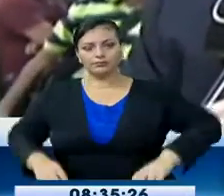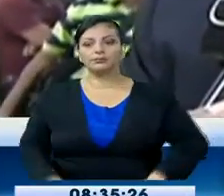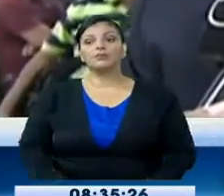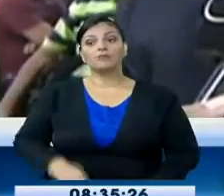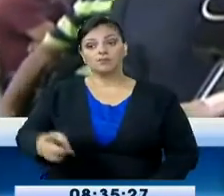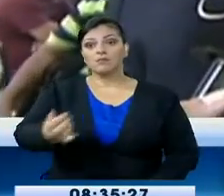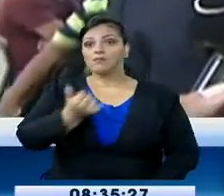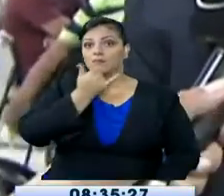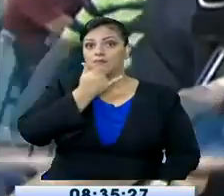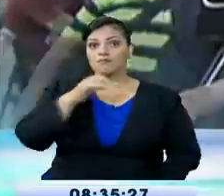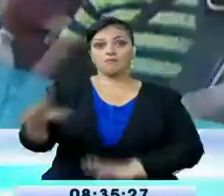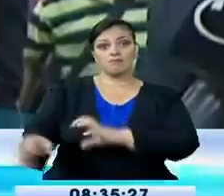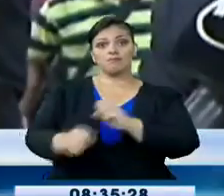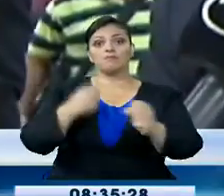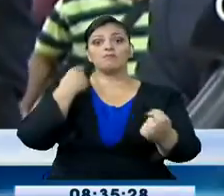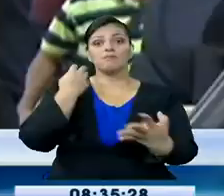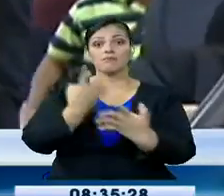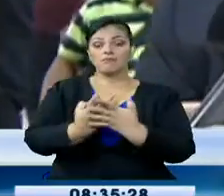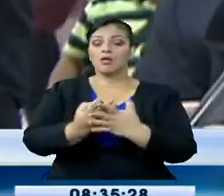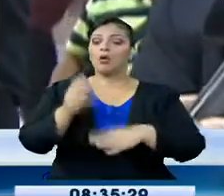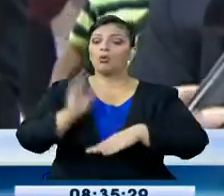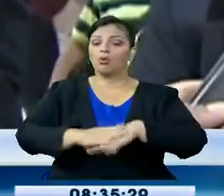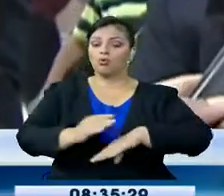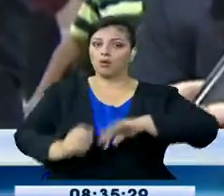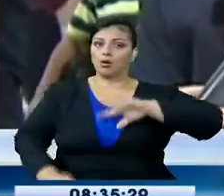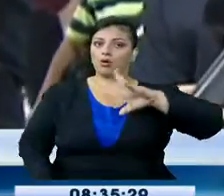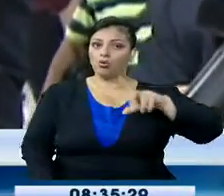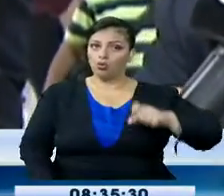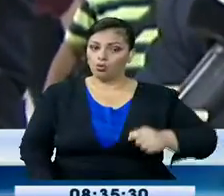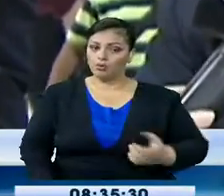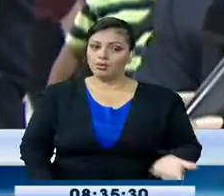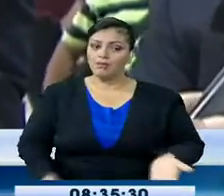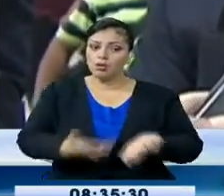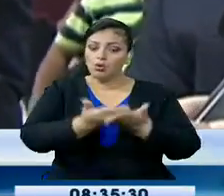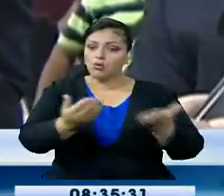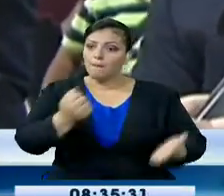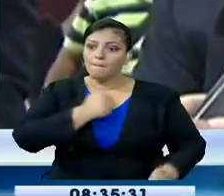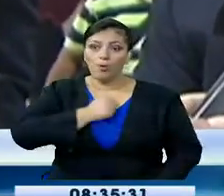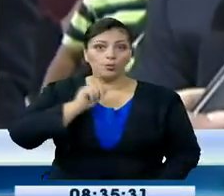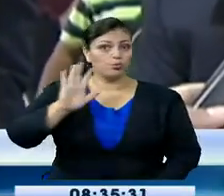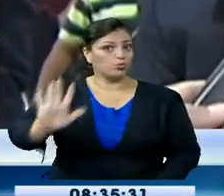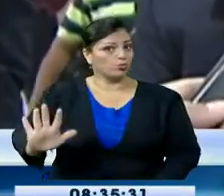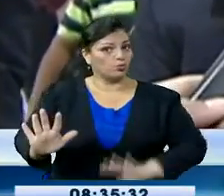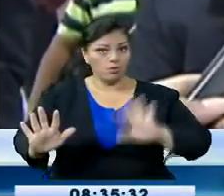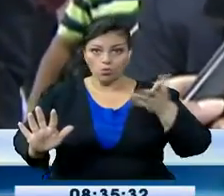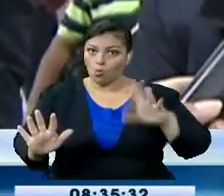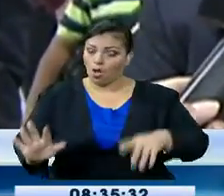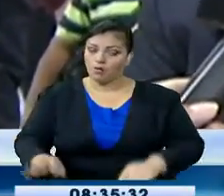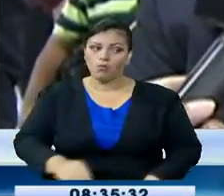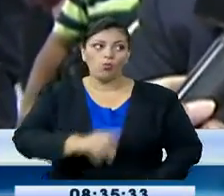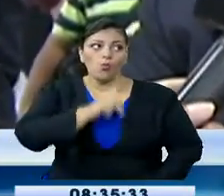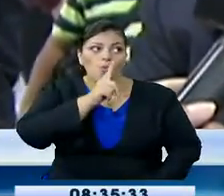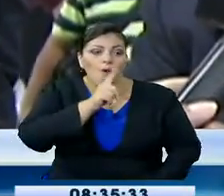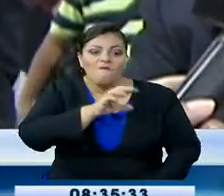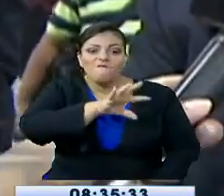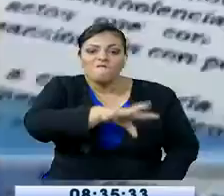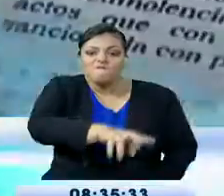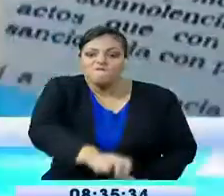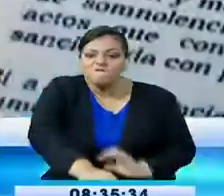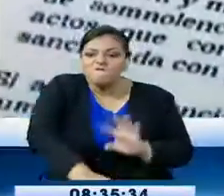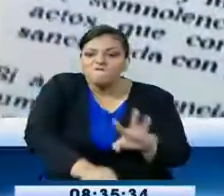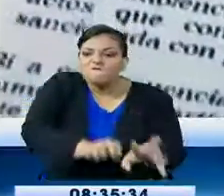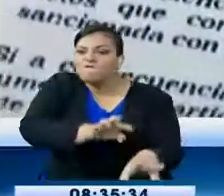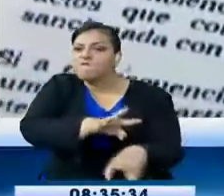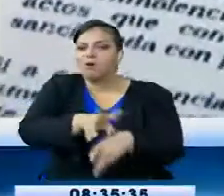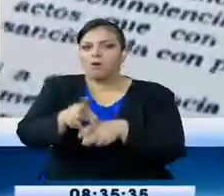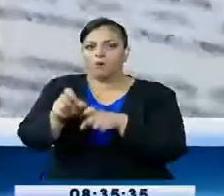delito de robo en el grado de tentativa, por cuanto se está sustrayendo cosas ajenas y por haber realizado fuerza en las cosas y no